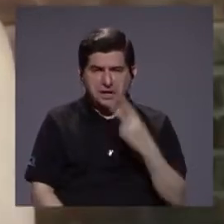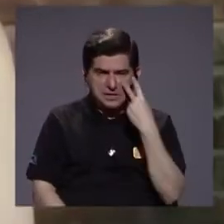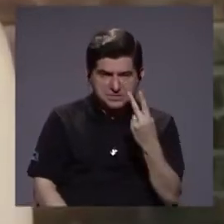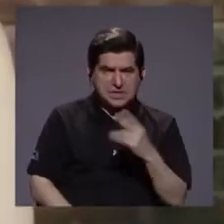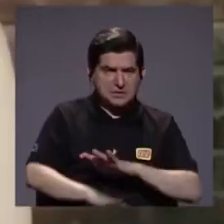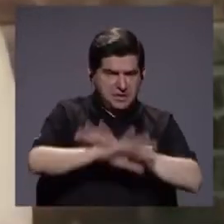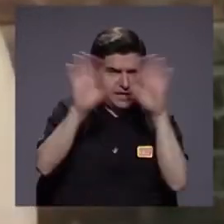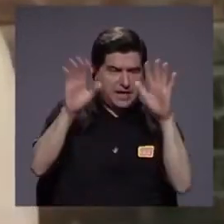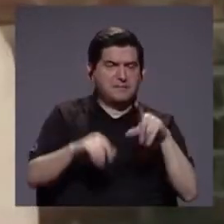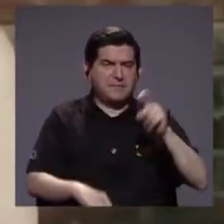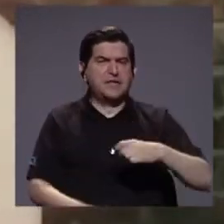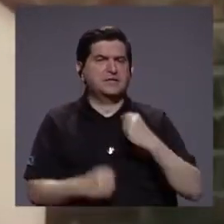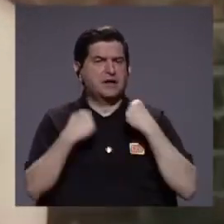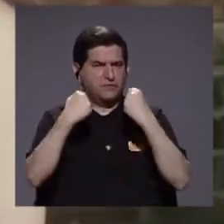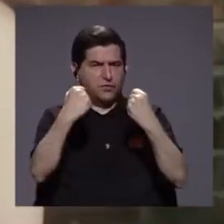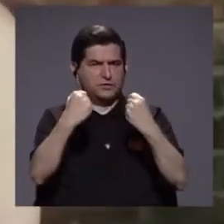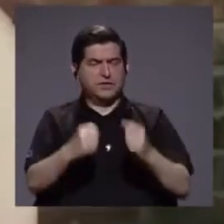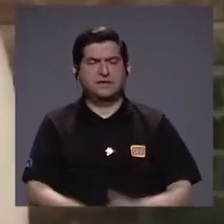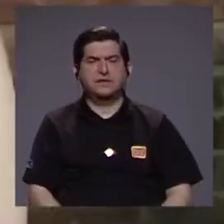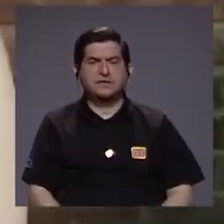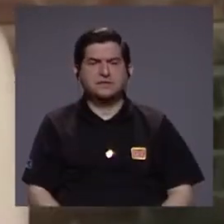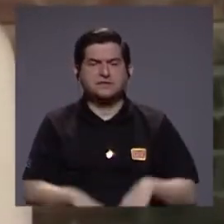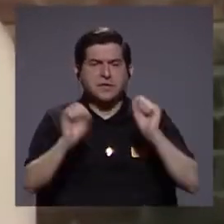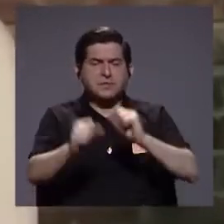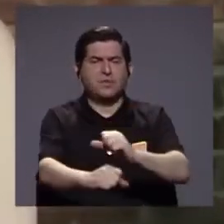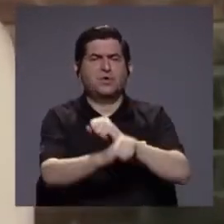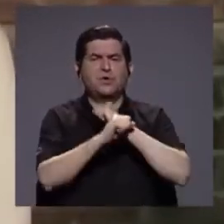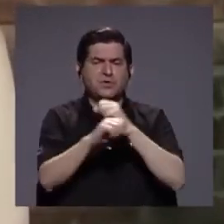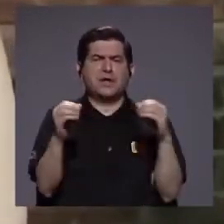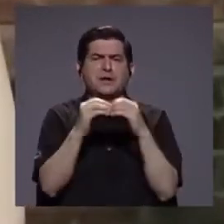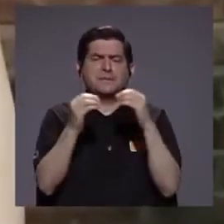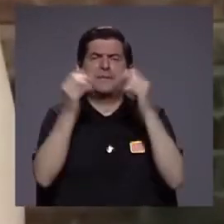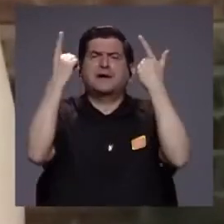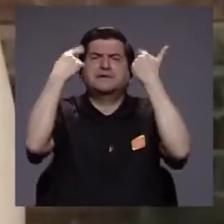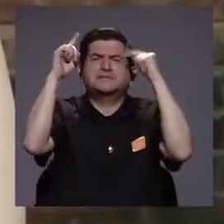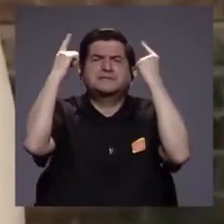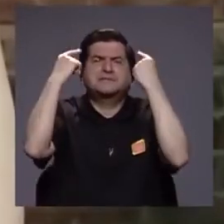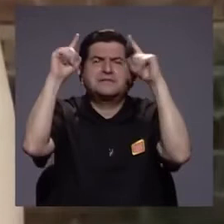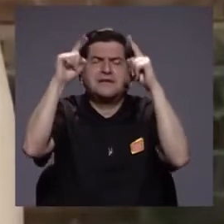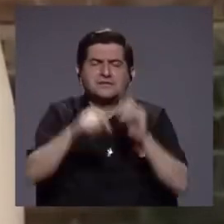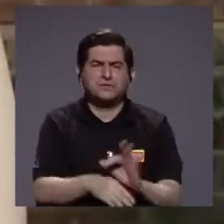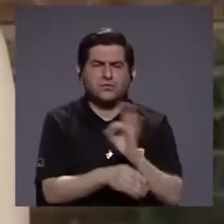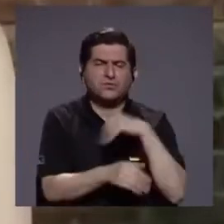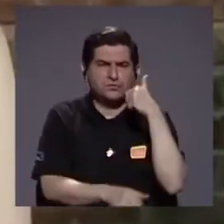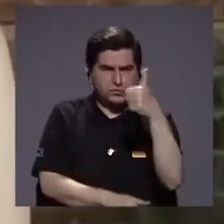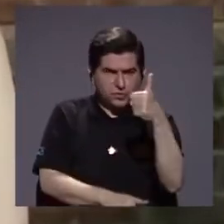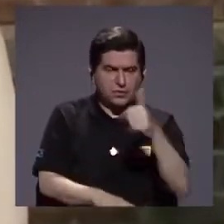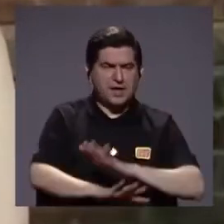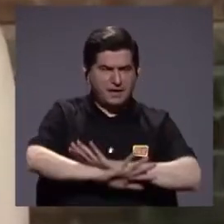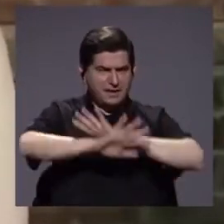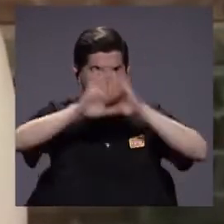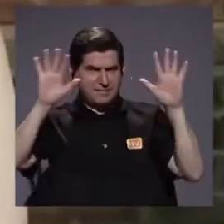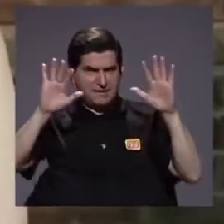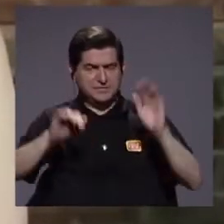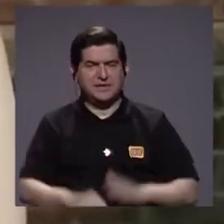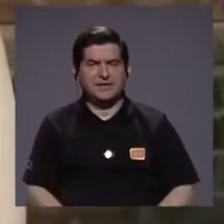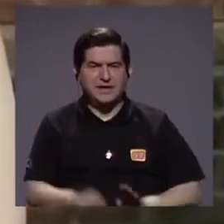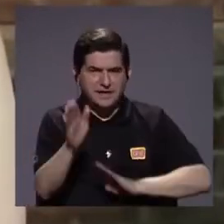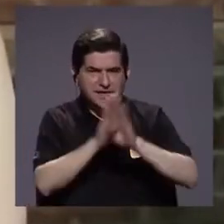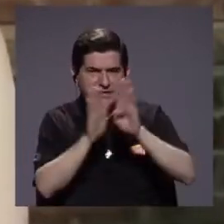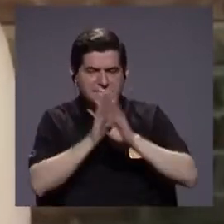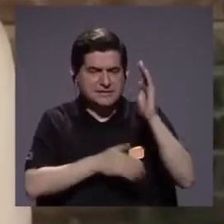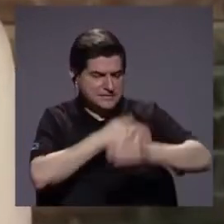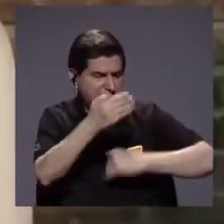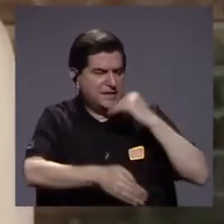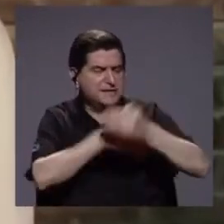claro, debe fortalecerse para poder garantizar una mayor eficacia, eficiencia y transparencia en el desarrollo de su